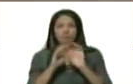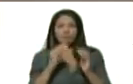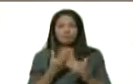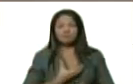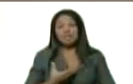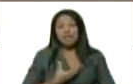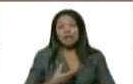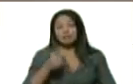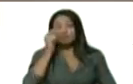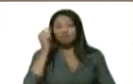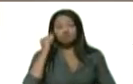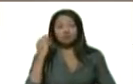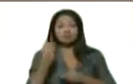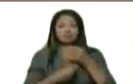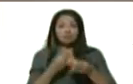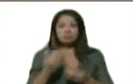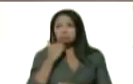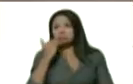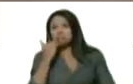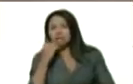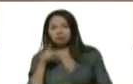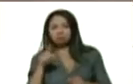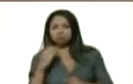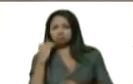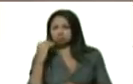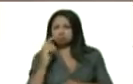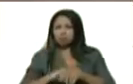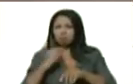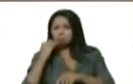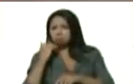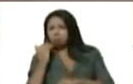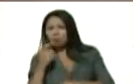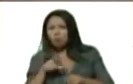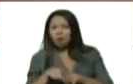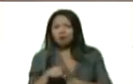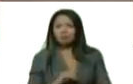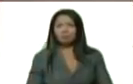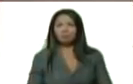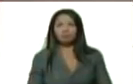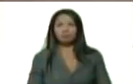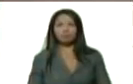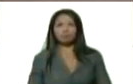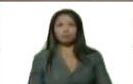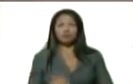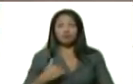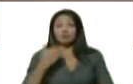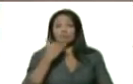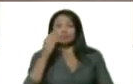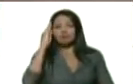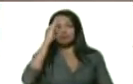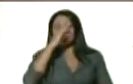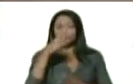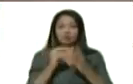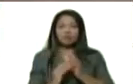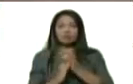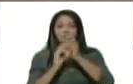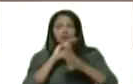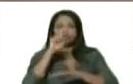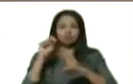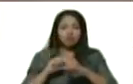Alcaldes y Alcaldesas que creamos recientemente. He pedido a Diosdado, a toda la Dirección